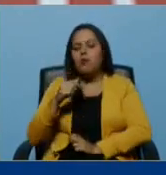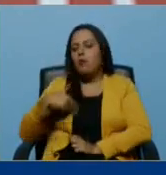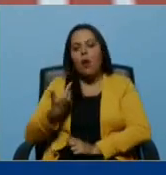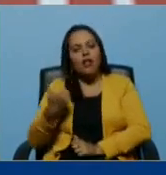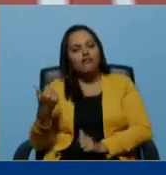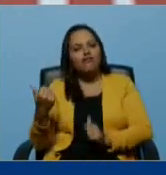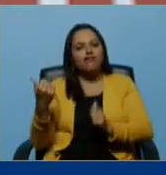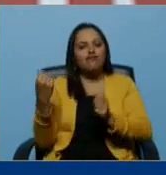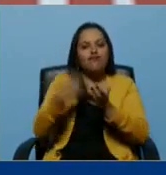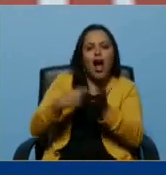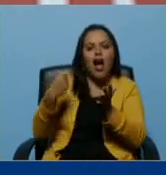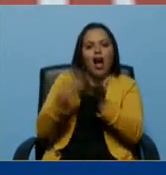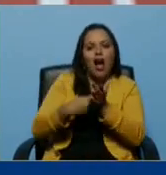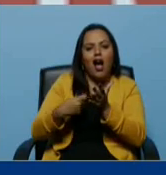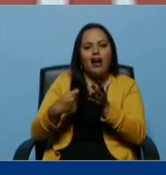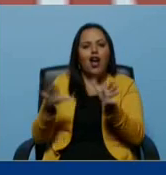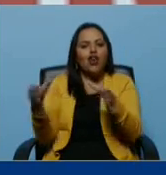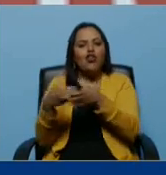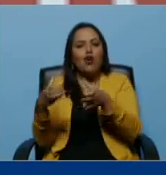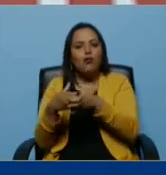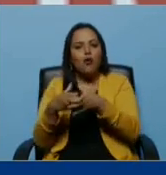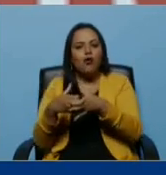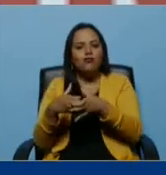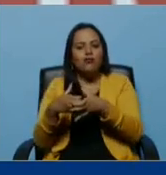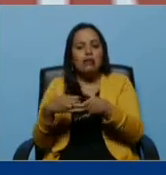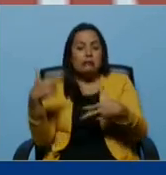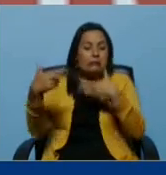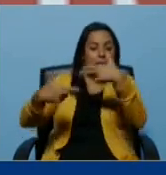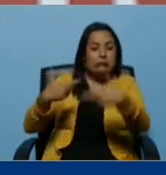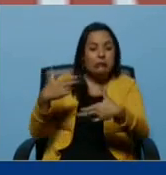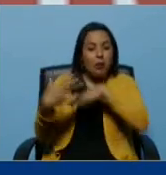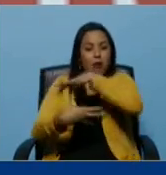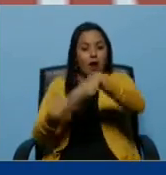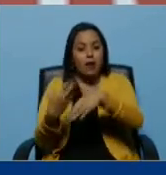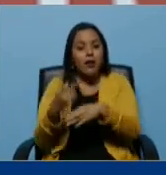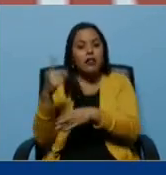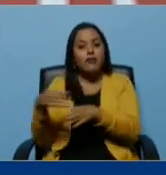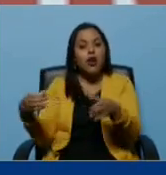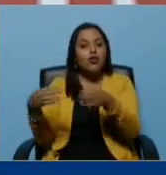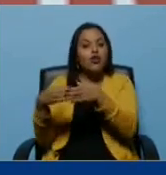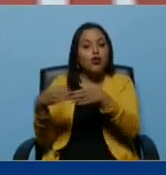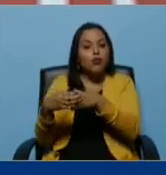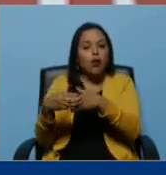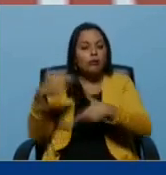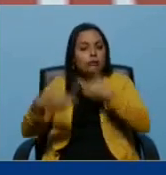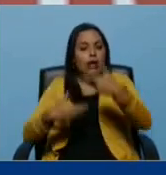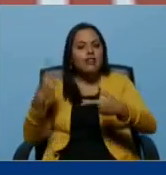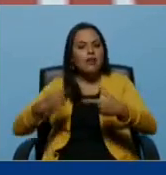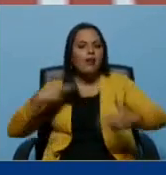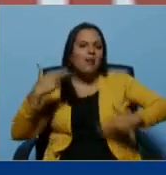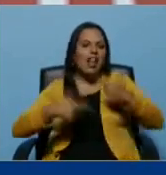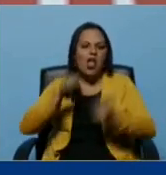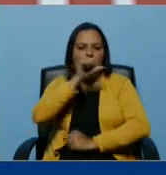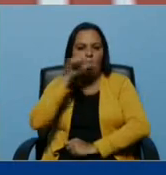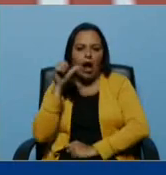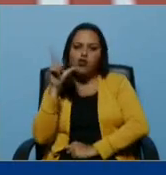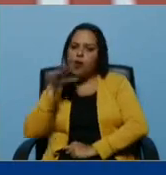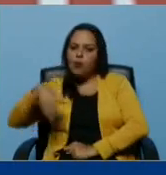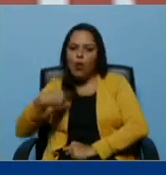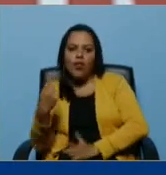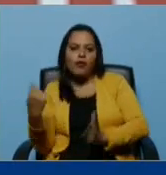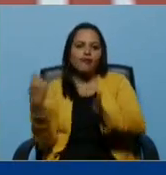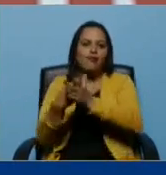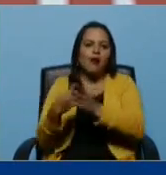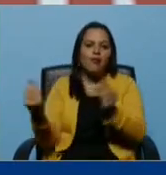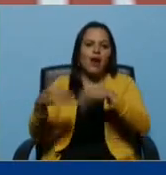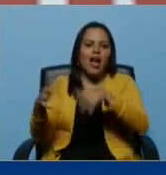financiando impunemente a los comanditos de la violencia y a los grupos de violentos y a los malandros drogadictos, no los van a poder seguir